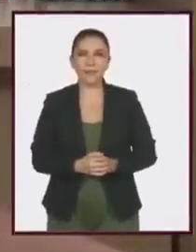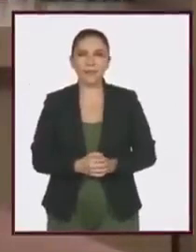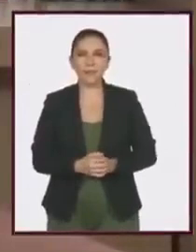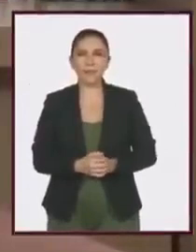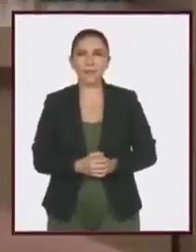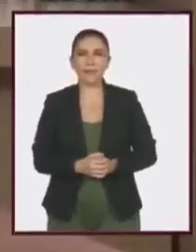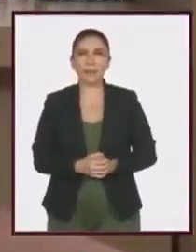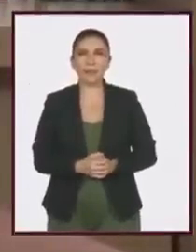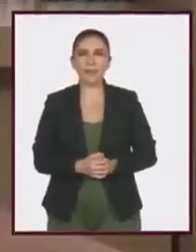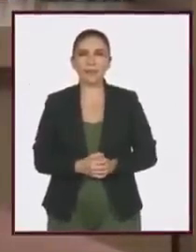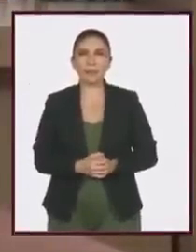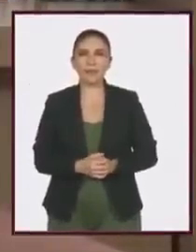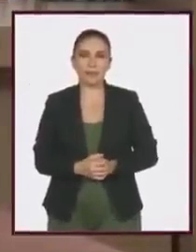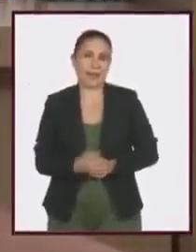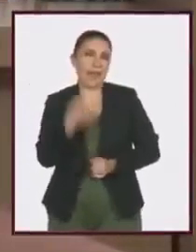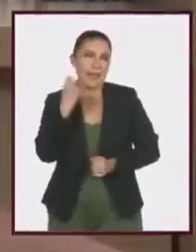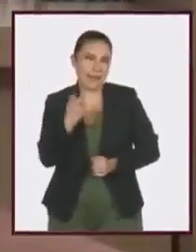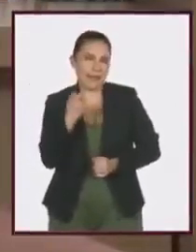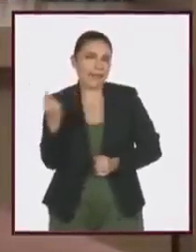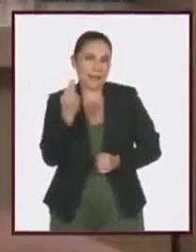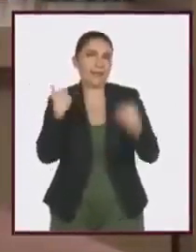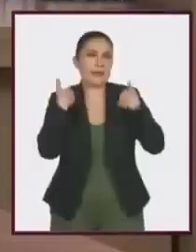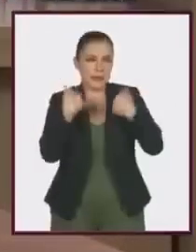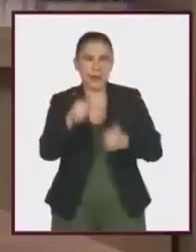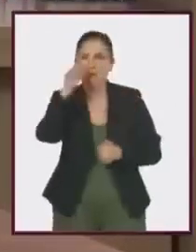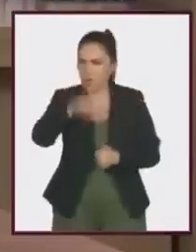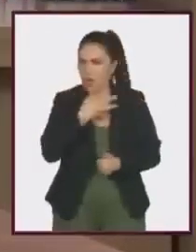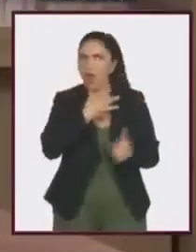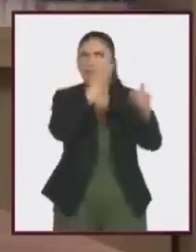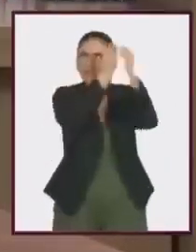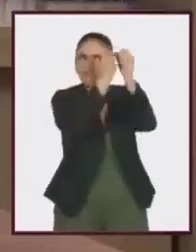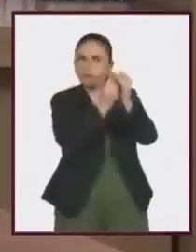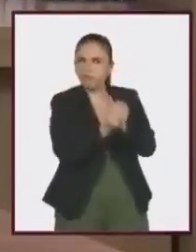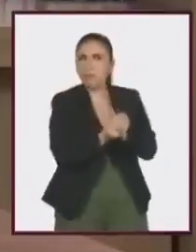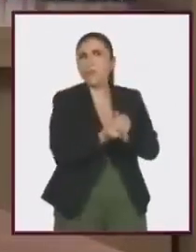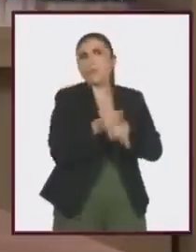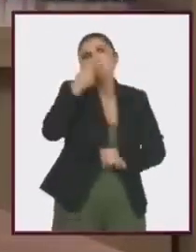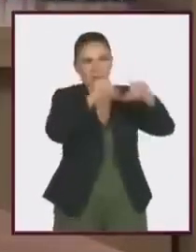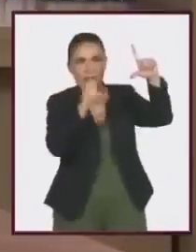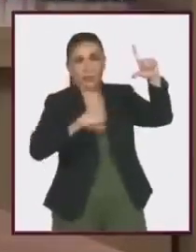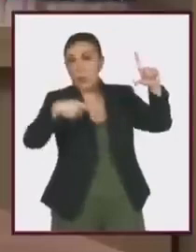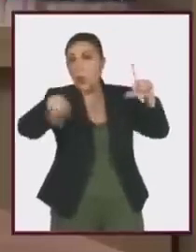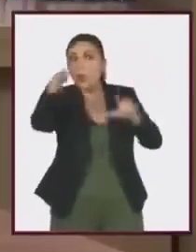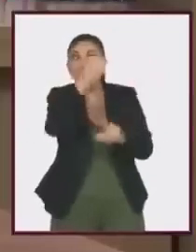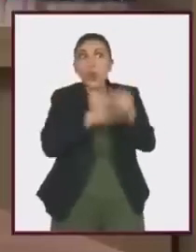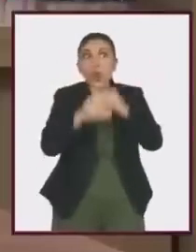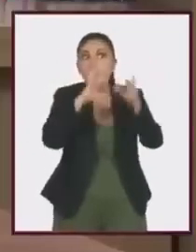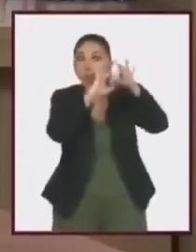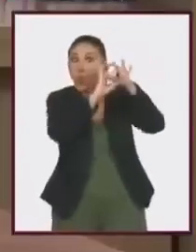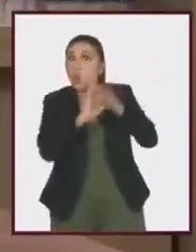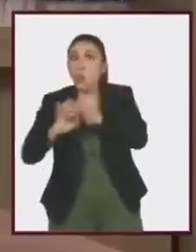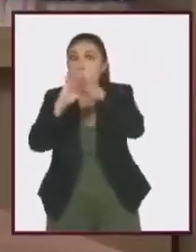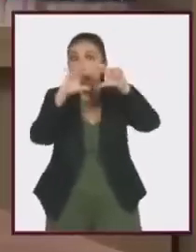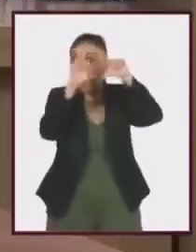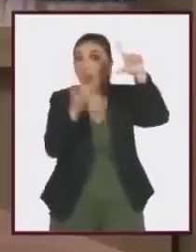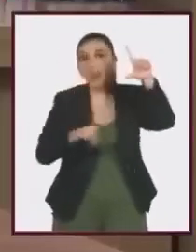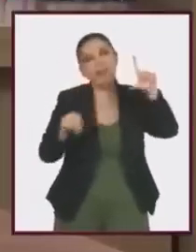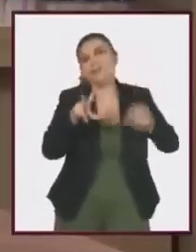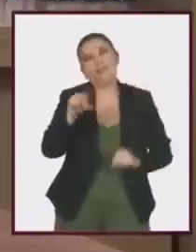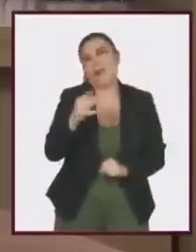idea de sí tenemos contenidos nacionales, pero no son contenidos homogéneos, son contenidos que